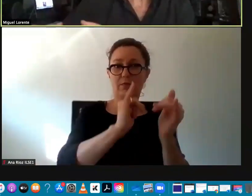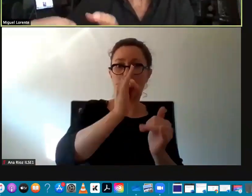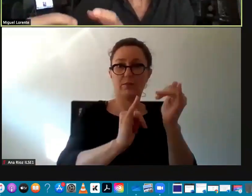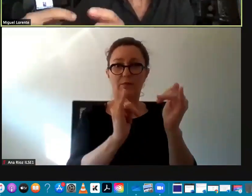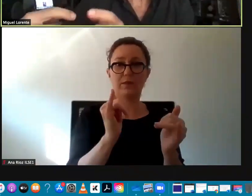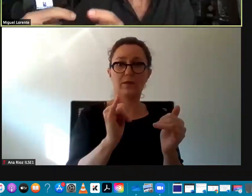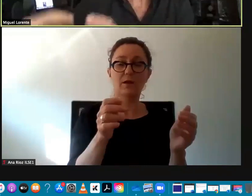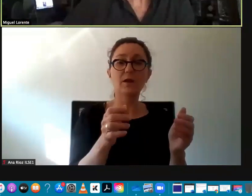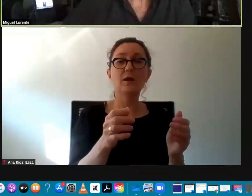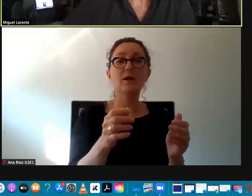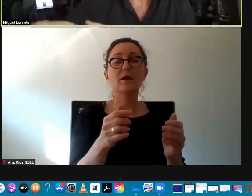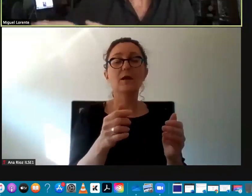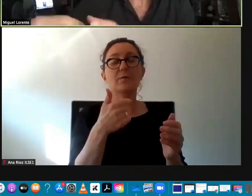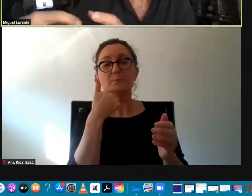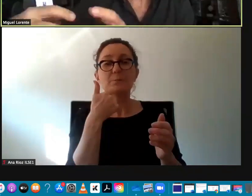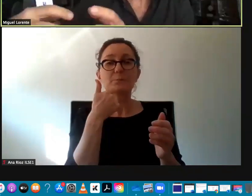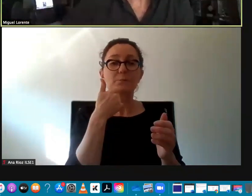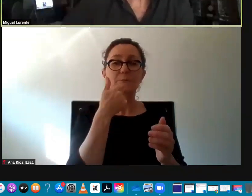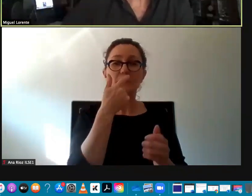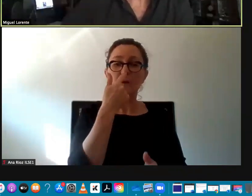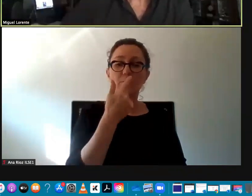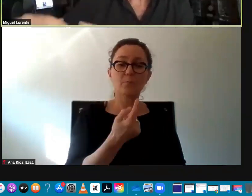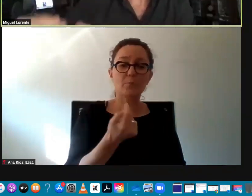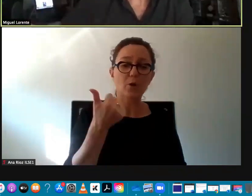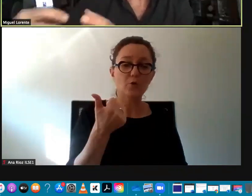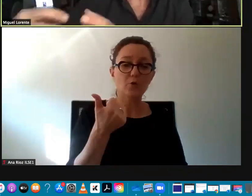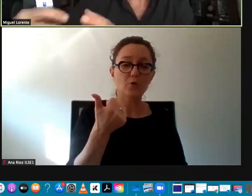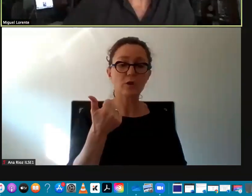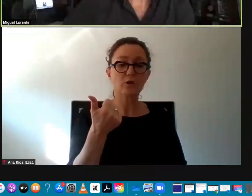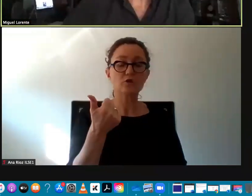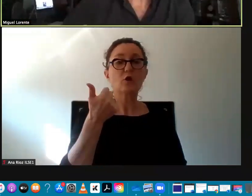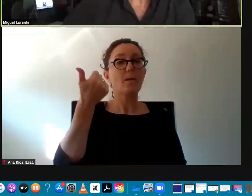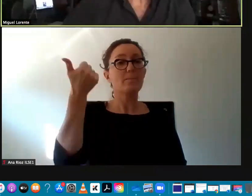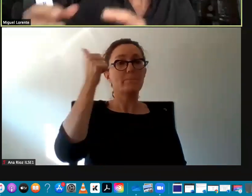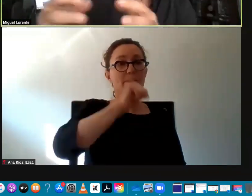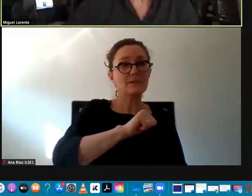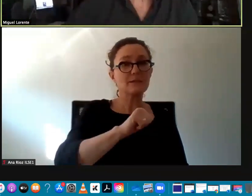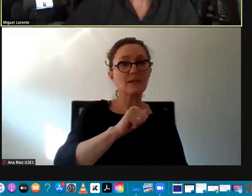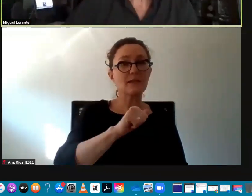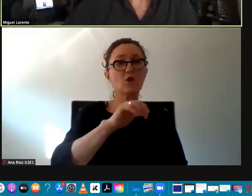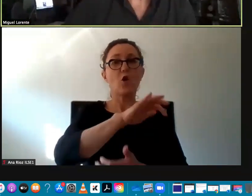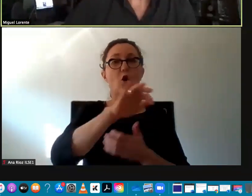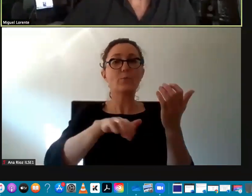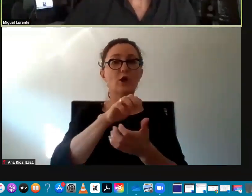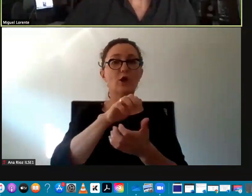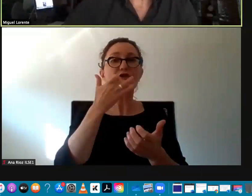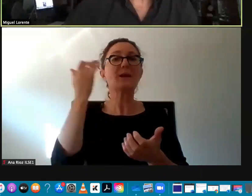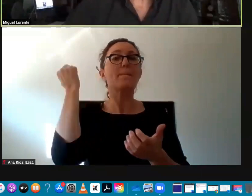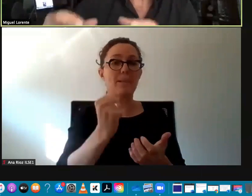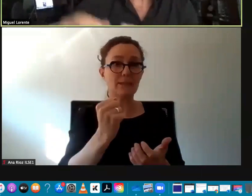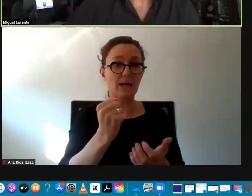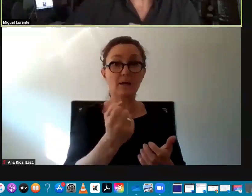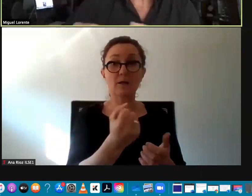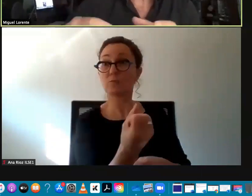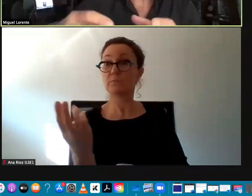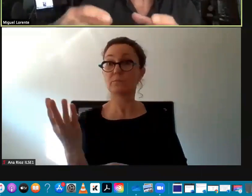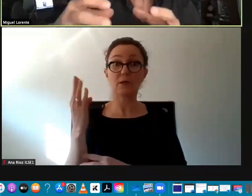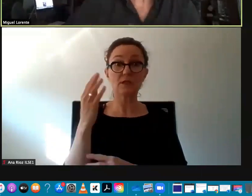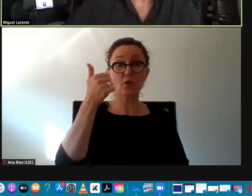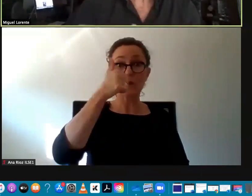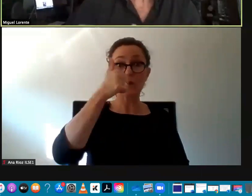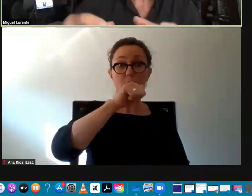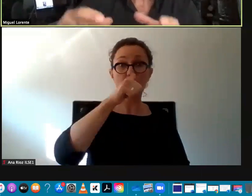que solo son machistas, de que solo son violentos aquellos que matan, ¿no? Como si el resto de los hombres